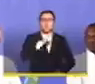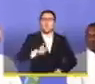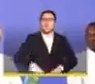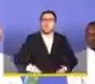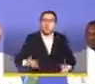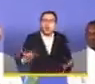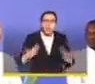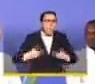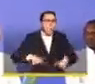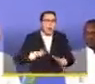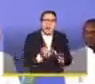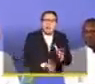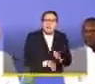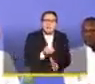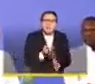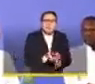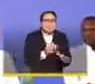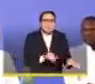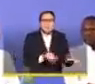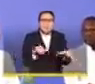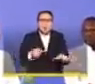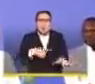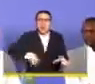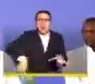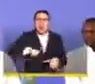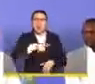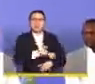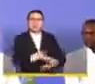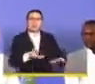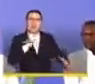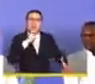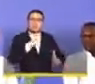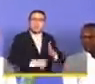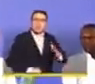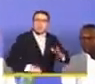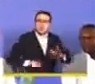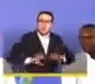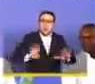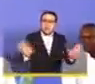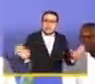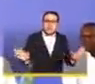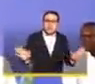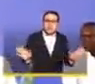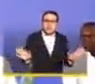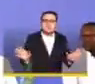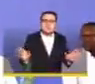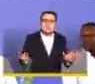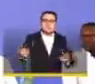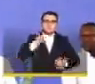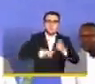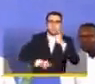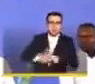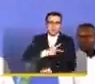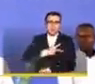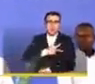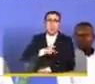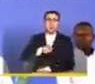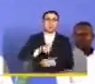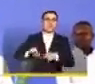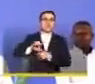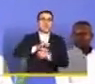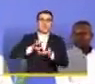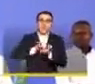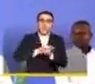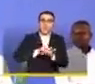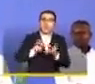como cualquier otro producto. Supongo que cobran impuestos y que lo que se conoce como la ciudad de Nueva York